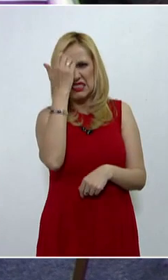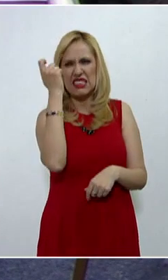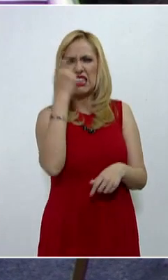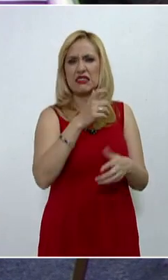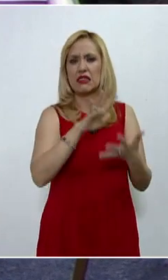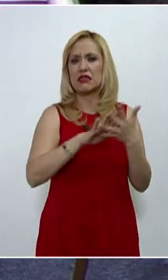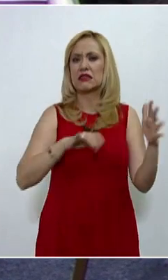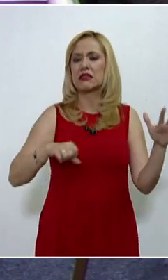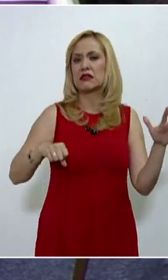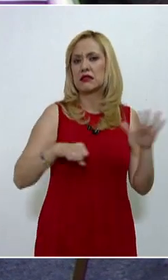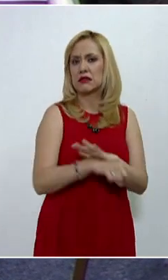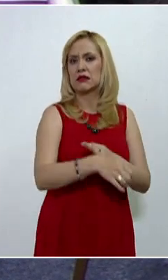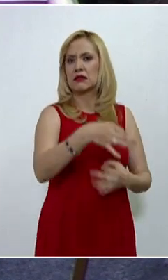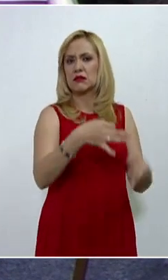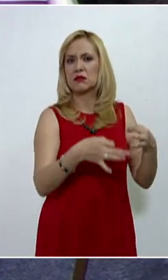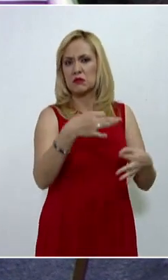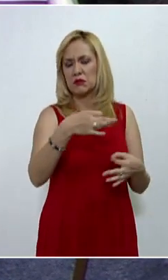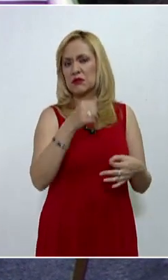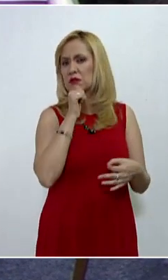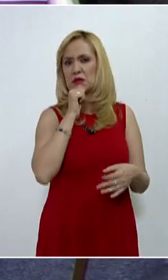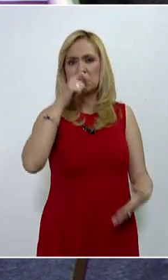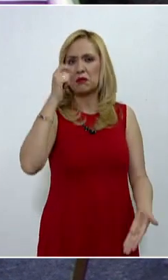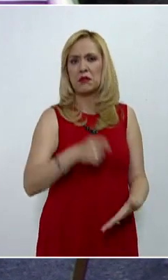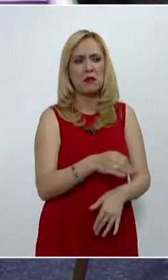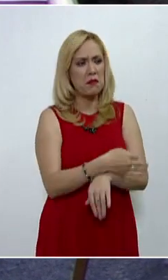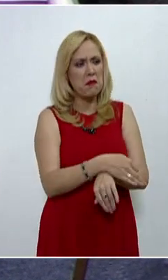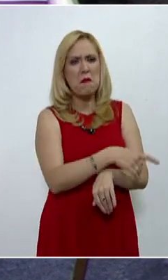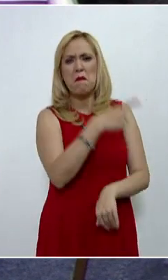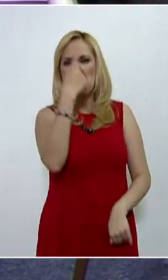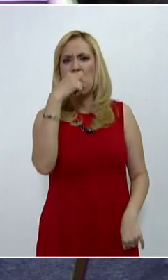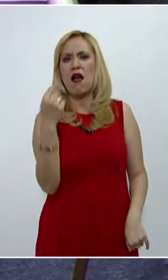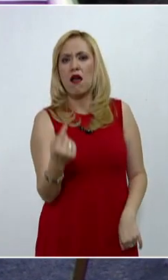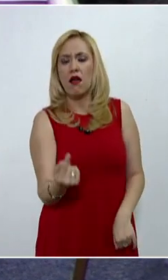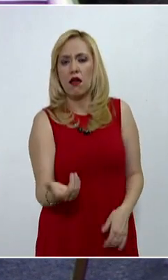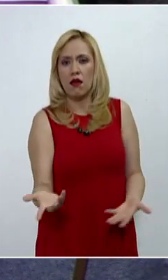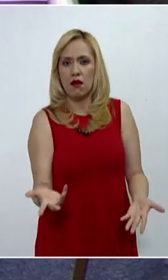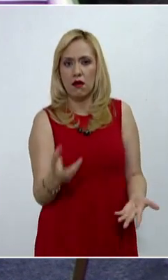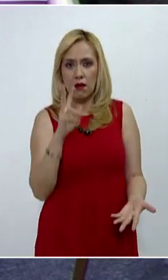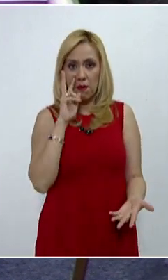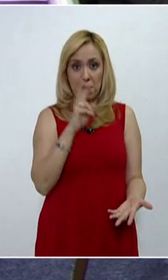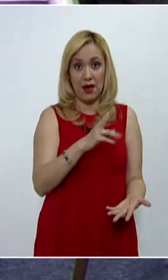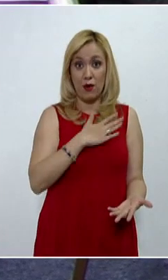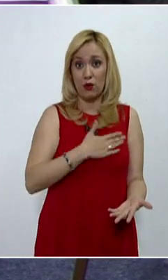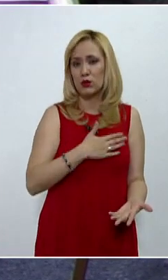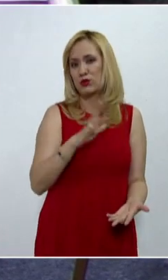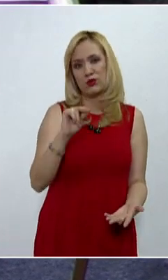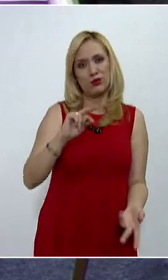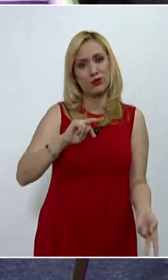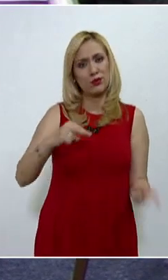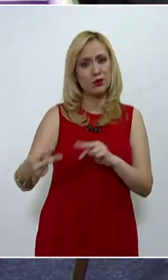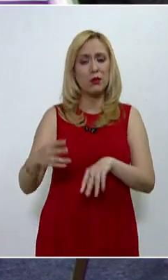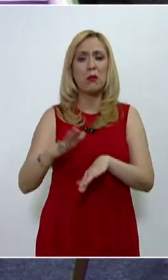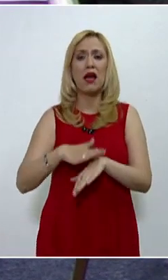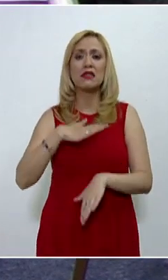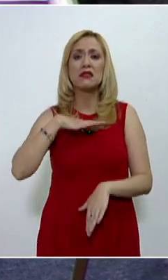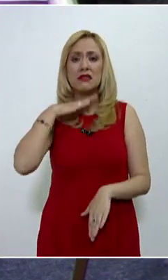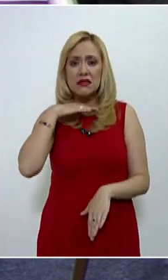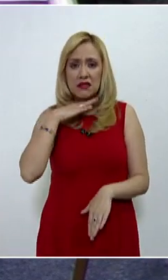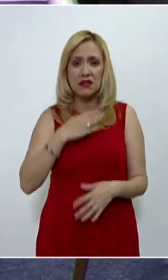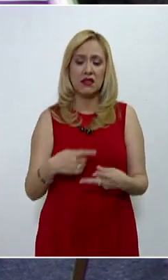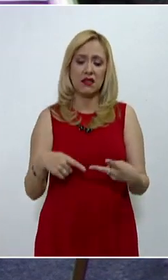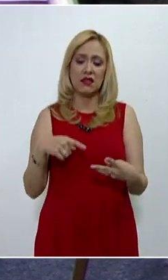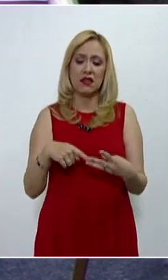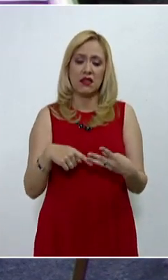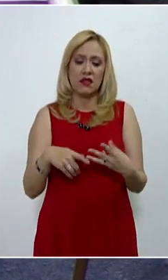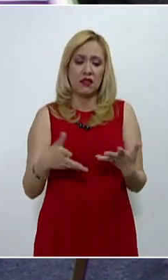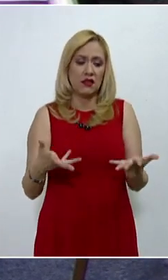prisión preventiva, que su uso no garantiza justicia, que al contrario vemos que genera mayor impunidad,